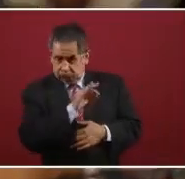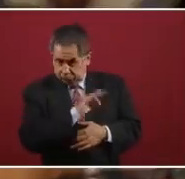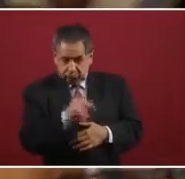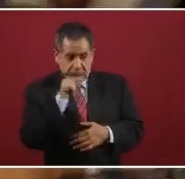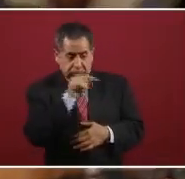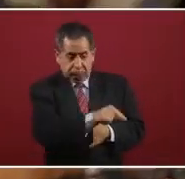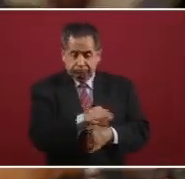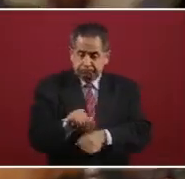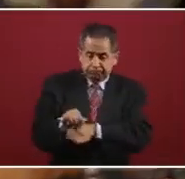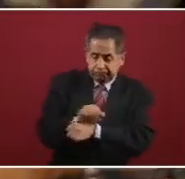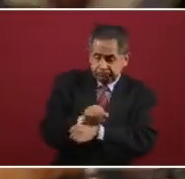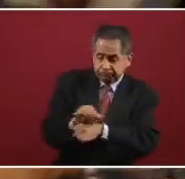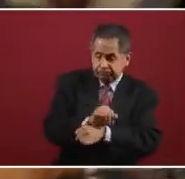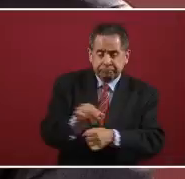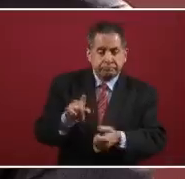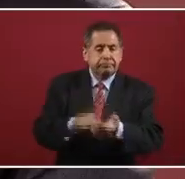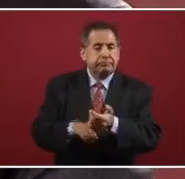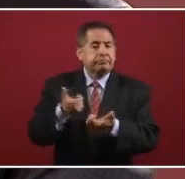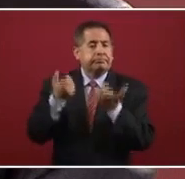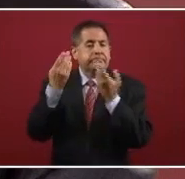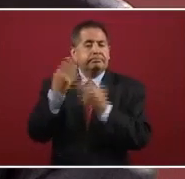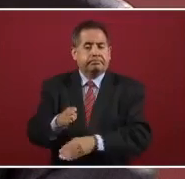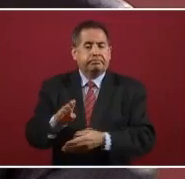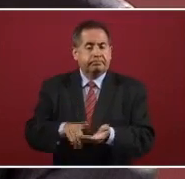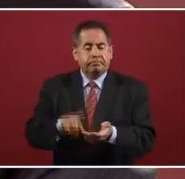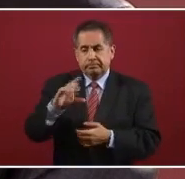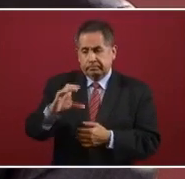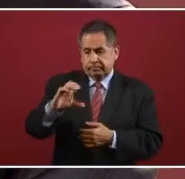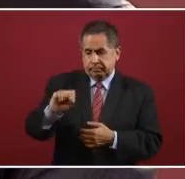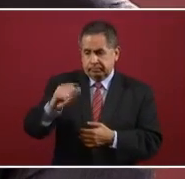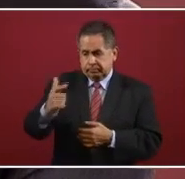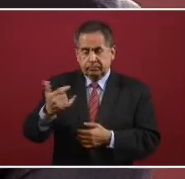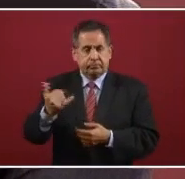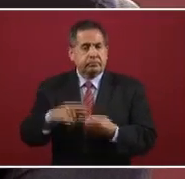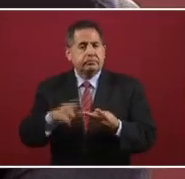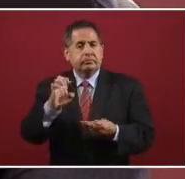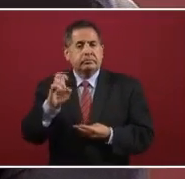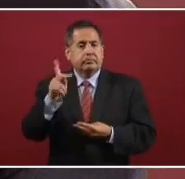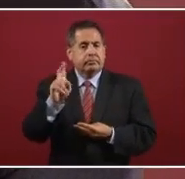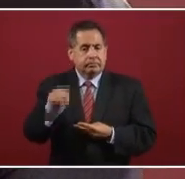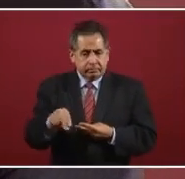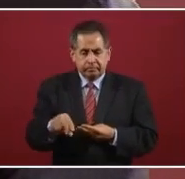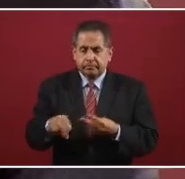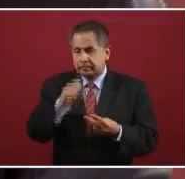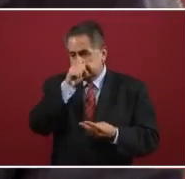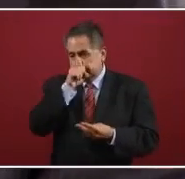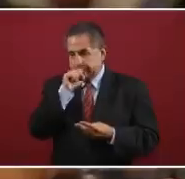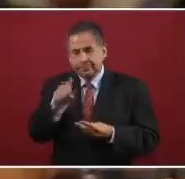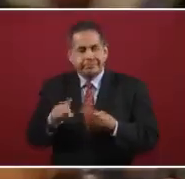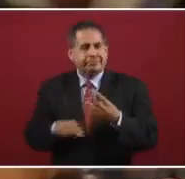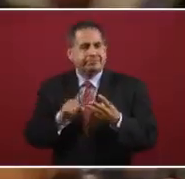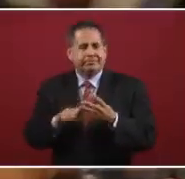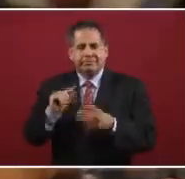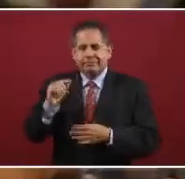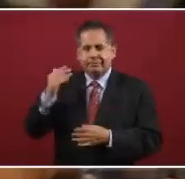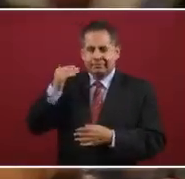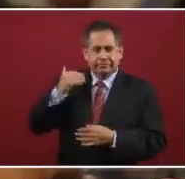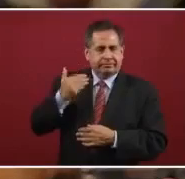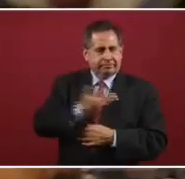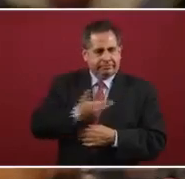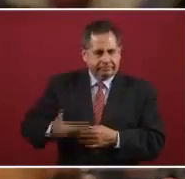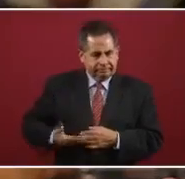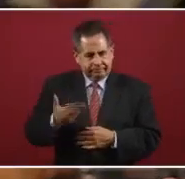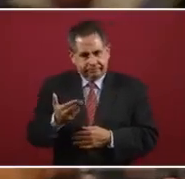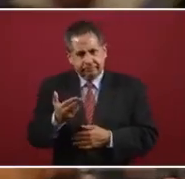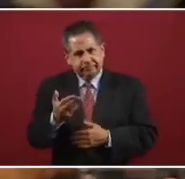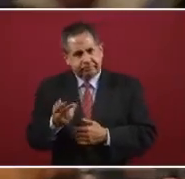investigue las cuentas de Carlos Salinas de Gortari y Peña Nieto? Y si me permite, presidente, hace unos meses